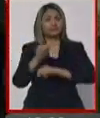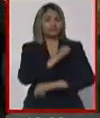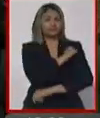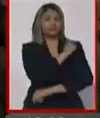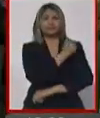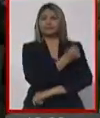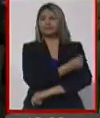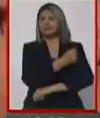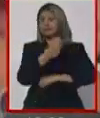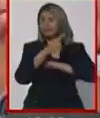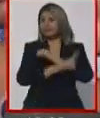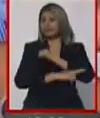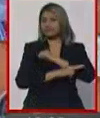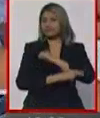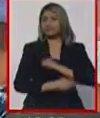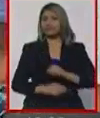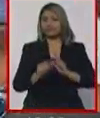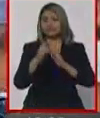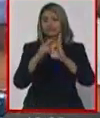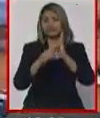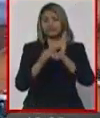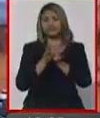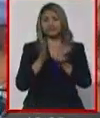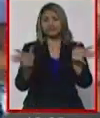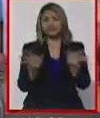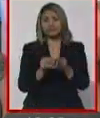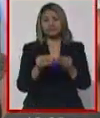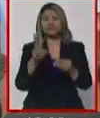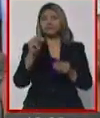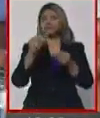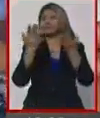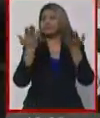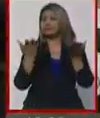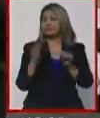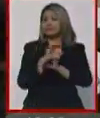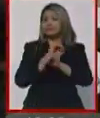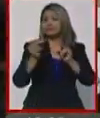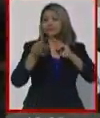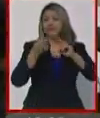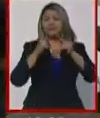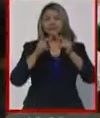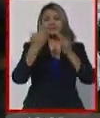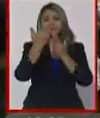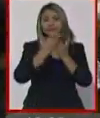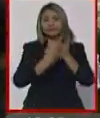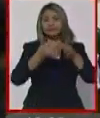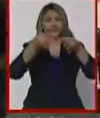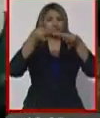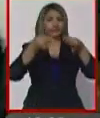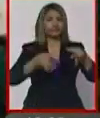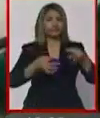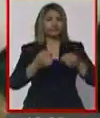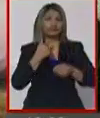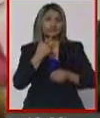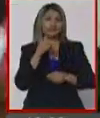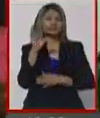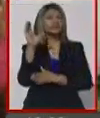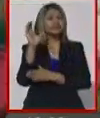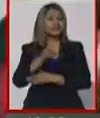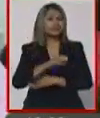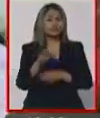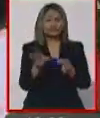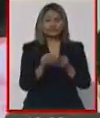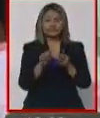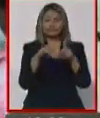autoridades nacionales. En el reglamento general de la Asamblea no existe ningún artículo que establezca que